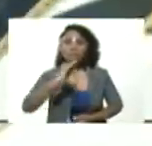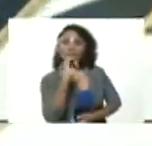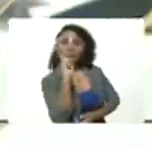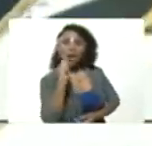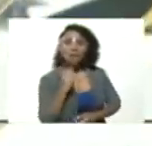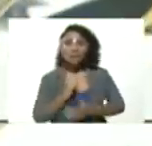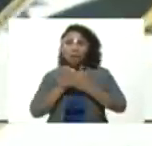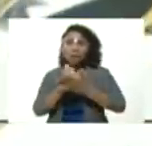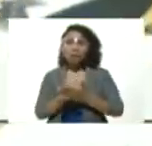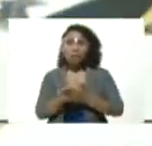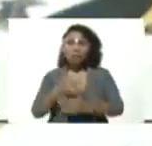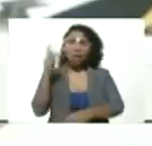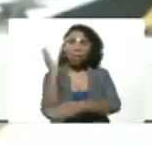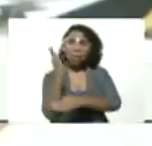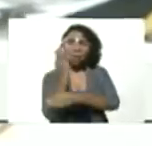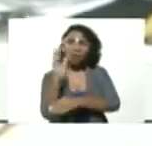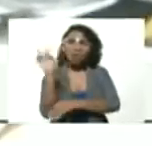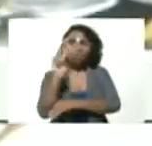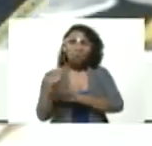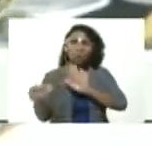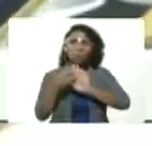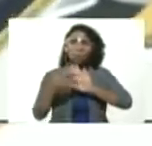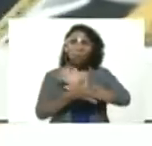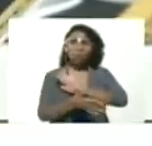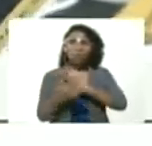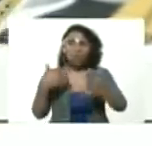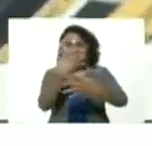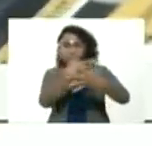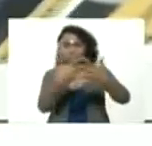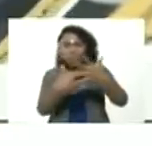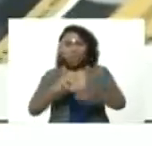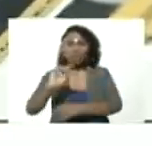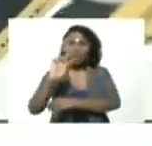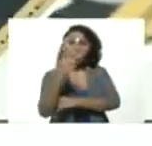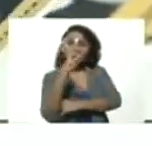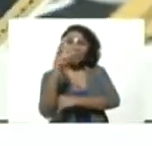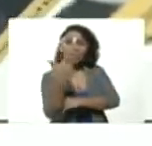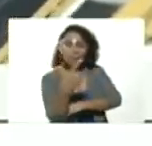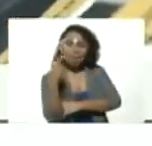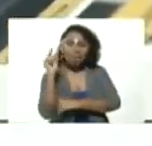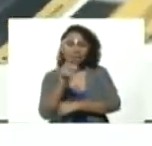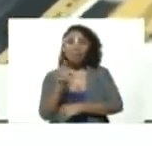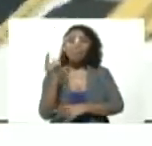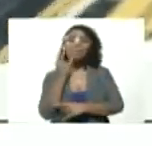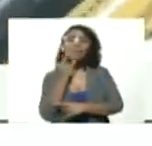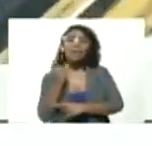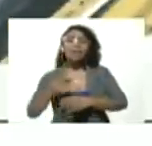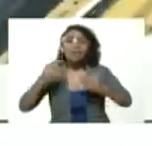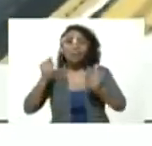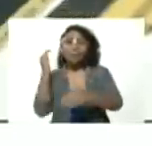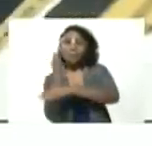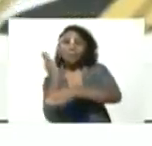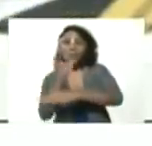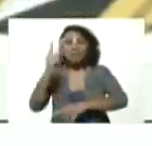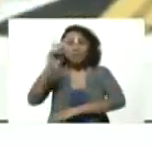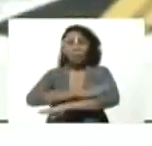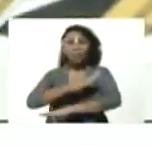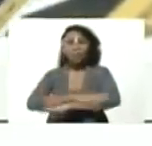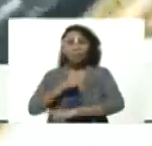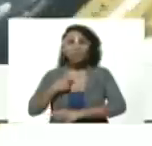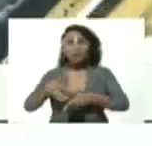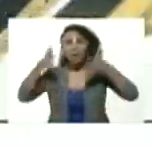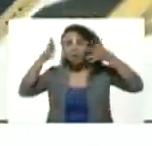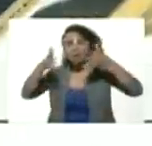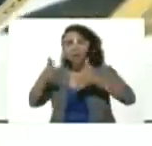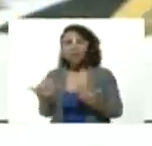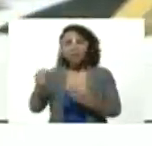sanciones contra Venezuela y dice textual, la segunda o tercera batería de sanciones obedecen a recomendaciones de la